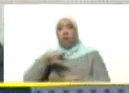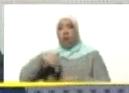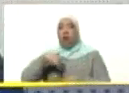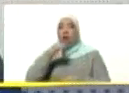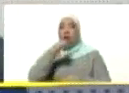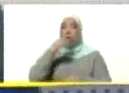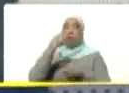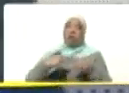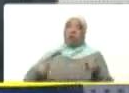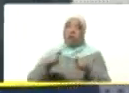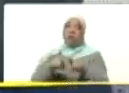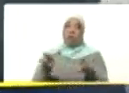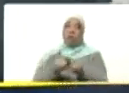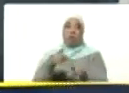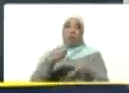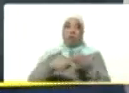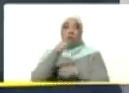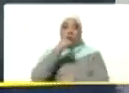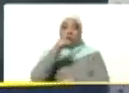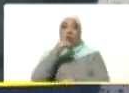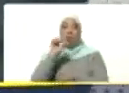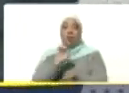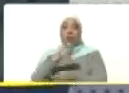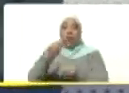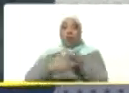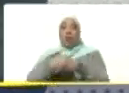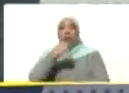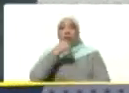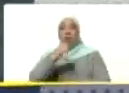nos partiremos la muñeca